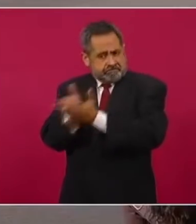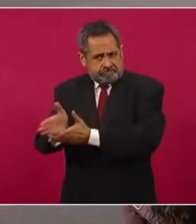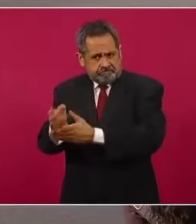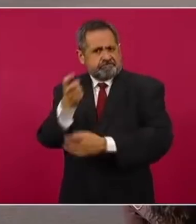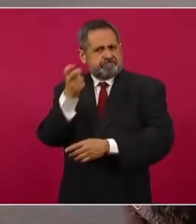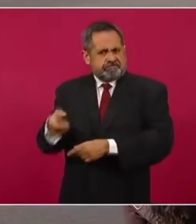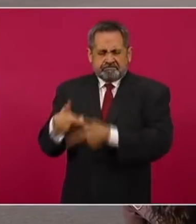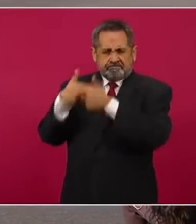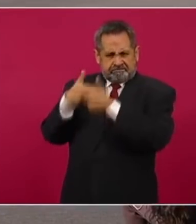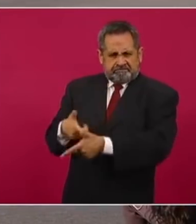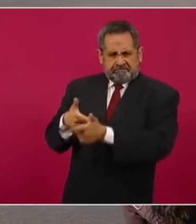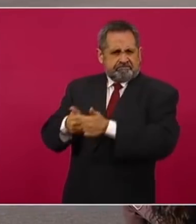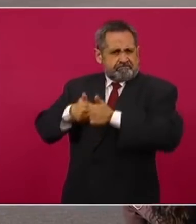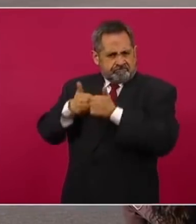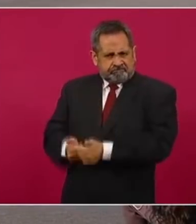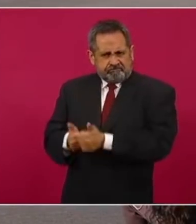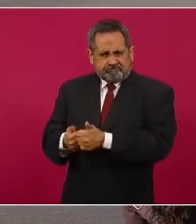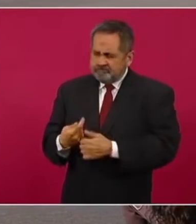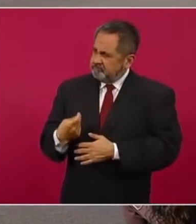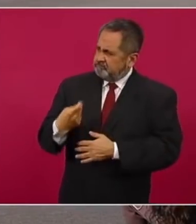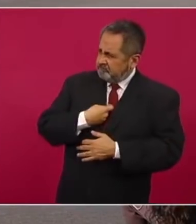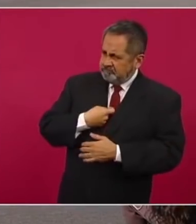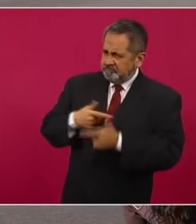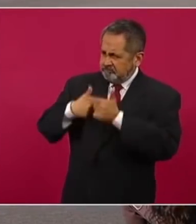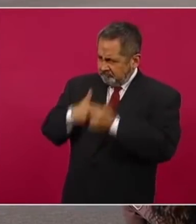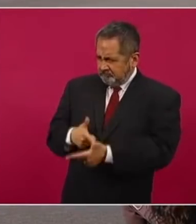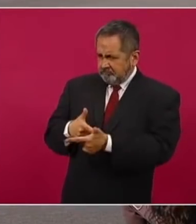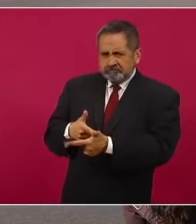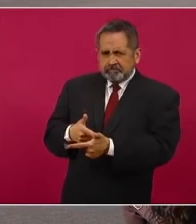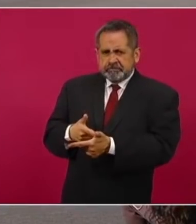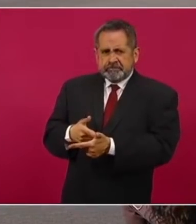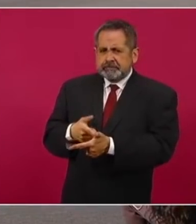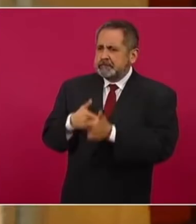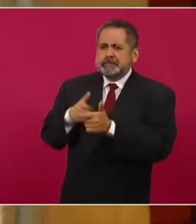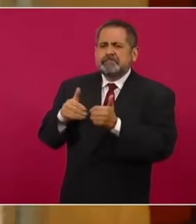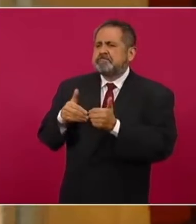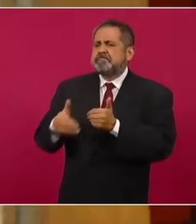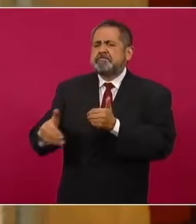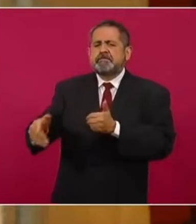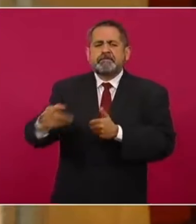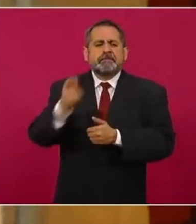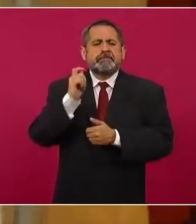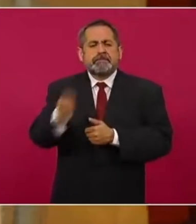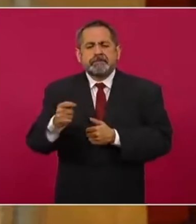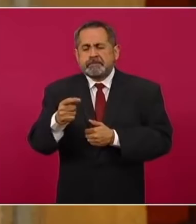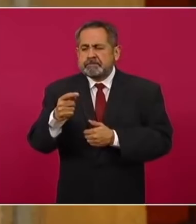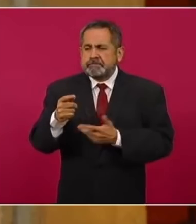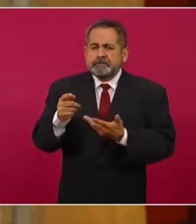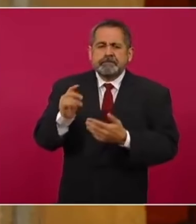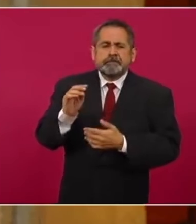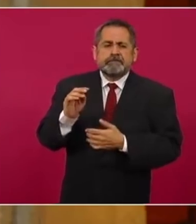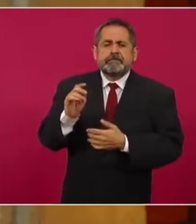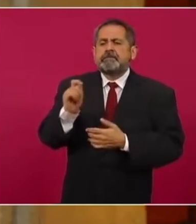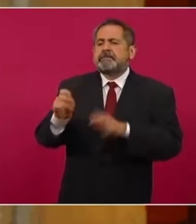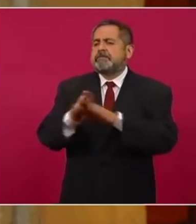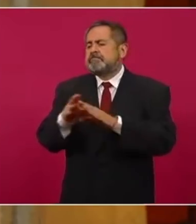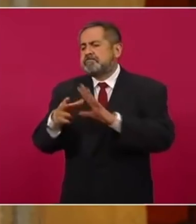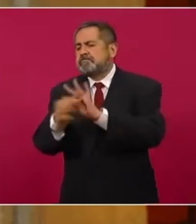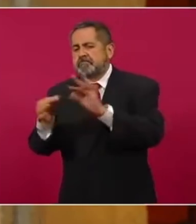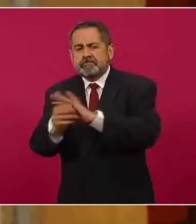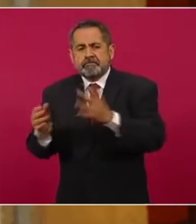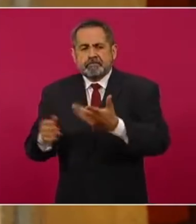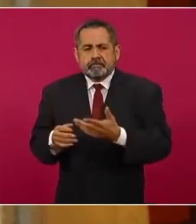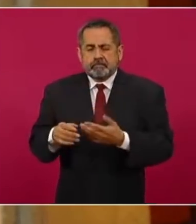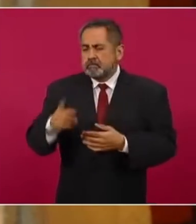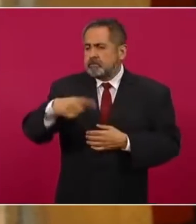mantendremos identidad, y ello puede significar simpatía, no solo